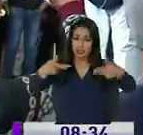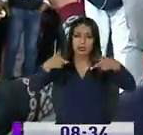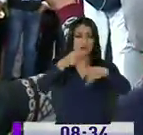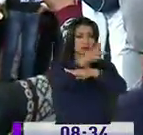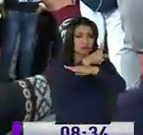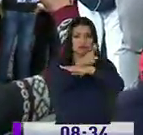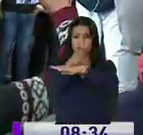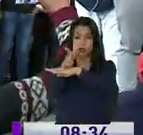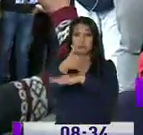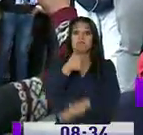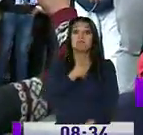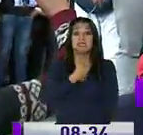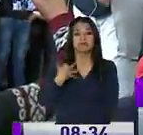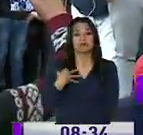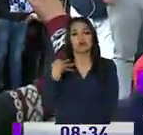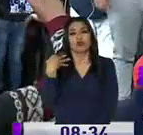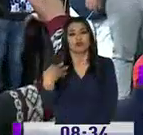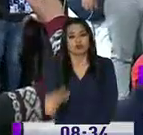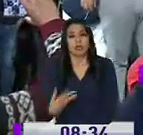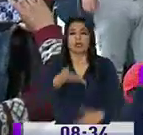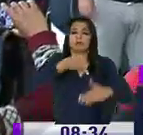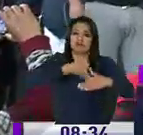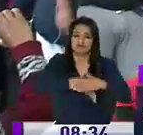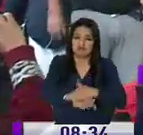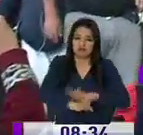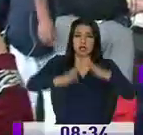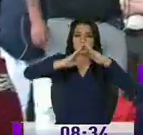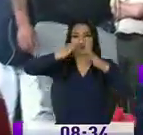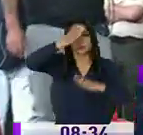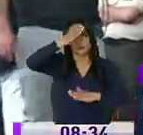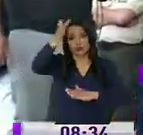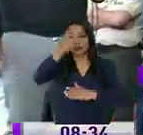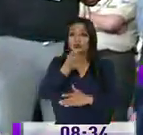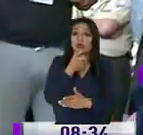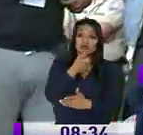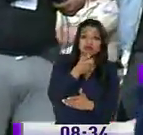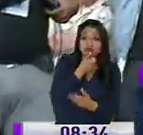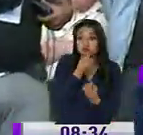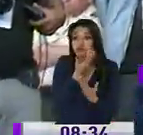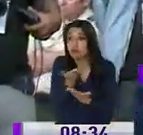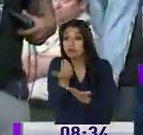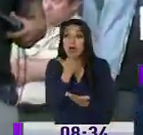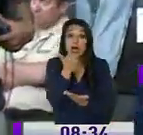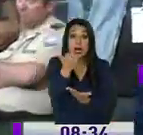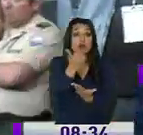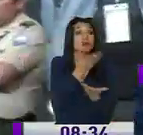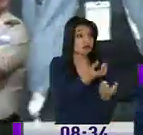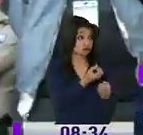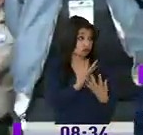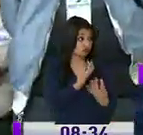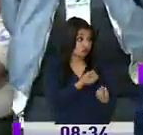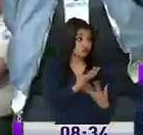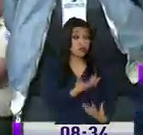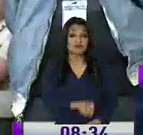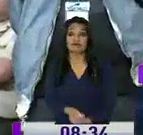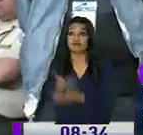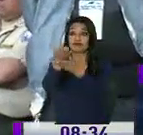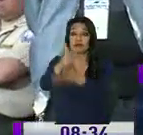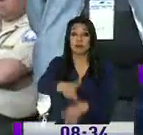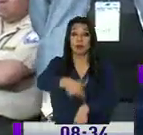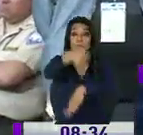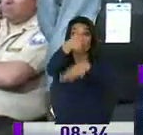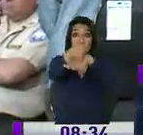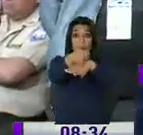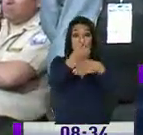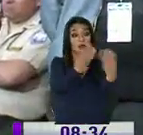Nosotros hemos venido voluntariamente a transmitir las inquietudes que ustedes tienen y de alguna forma transmitir esas inquietudes